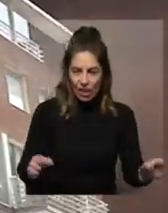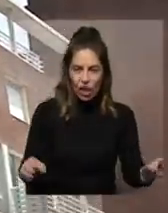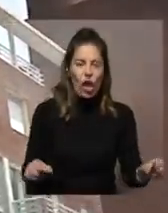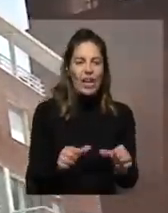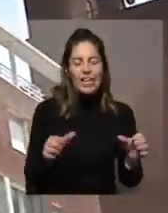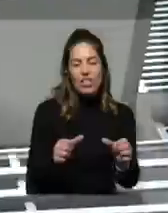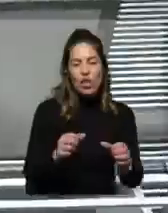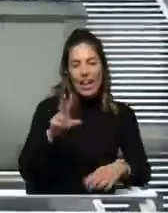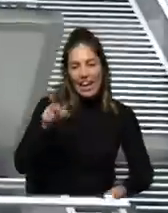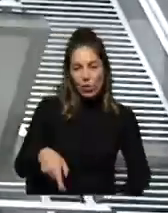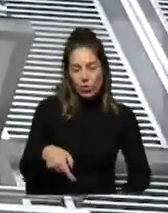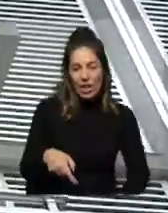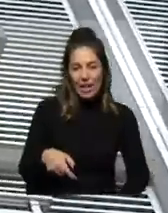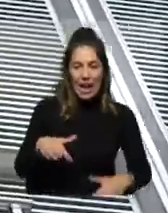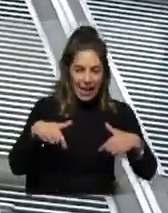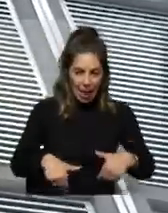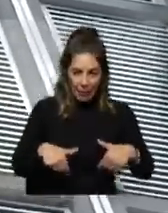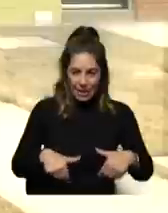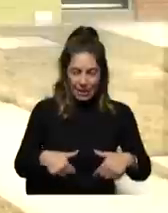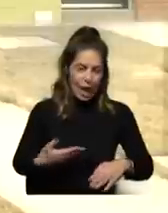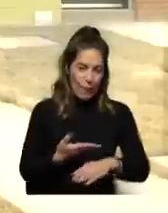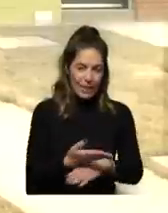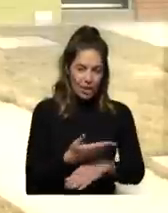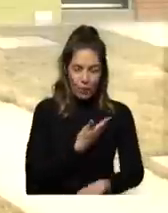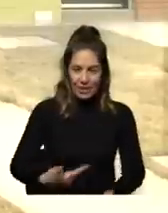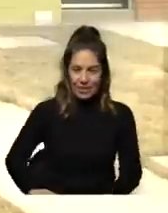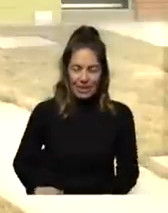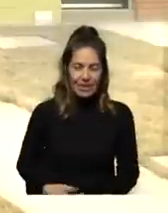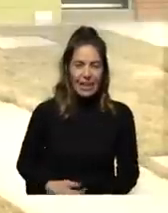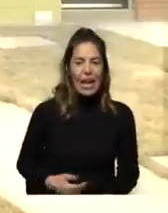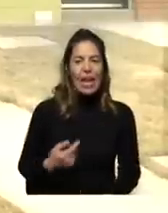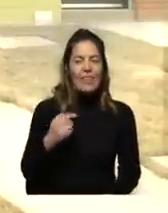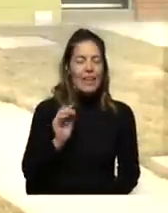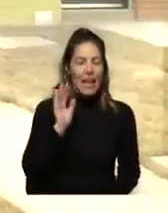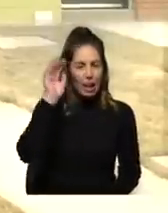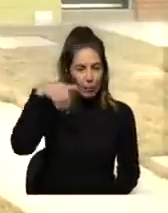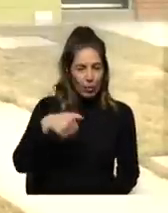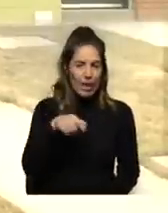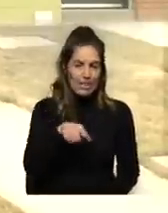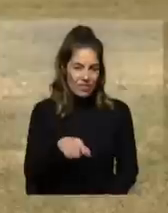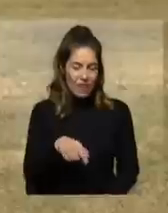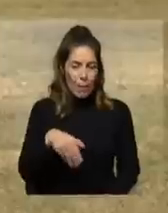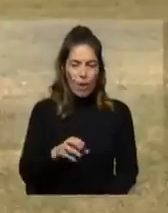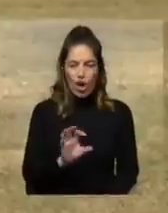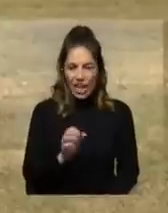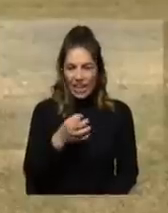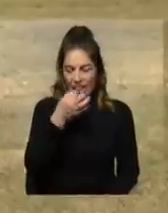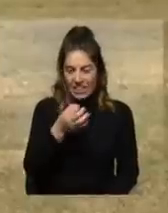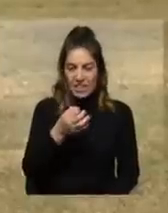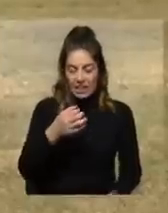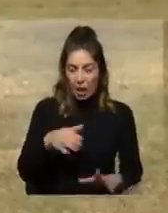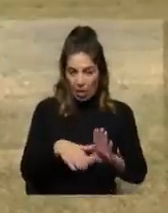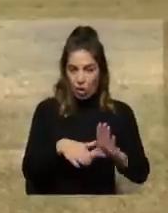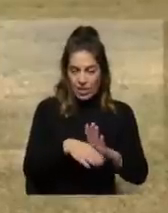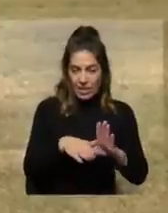Irene Moreira ha pedido del presidente de la república si bien Moreira justificó su accionar en un decreto vigente desde el año 2007 el